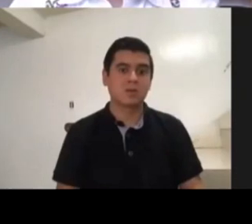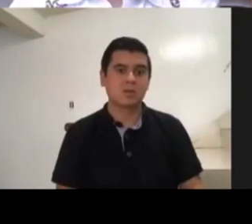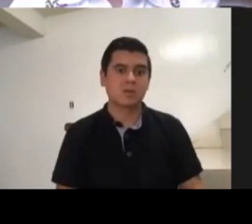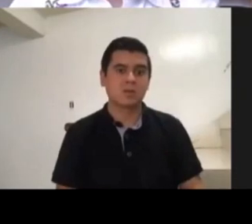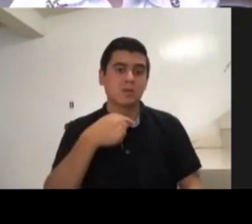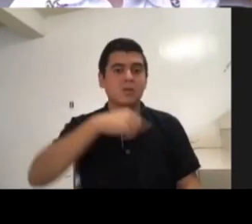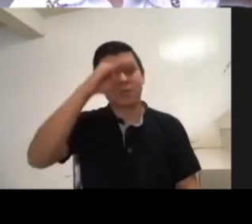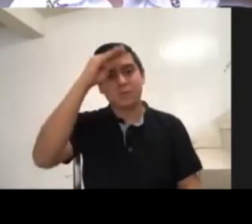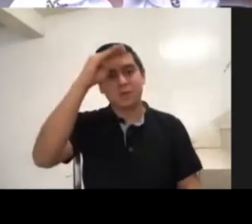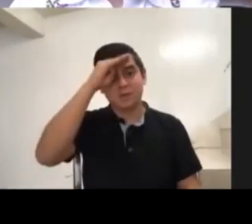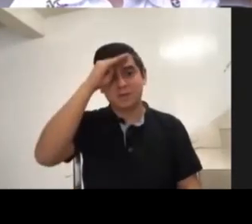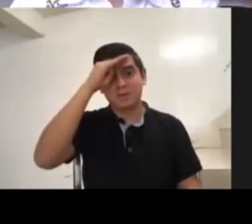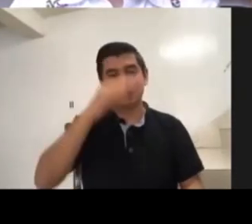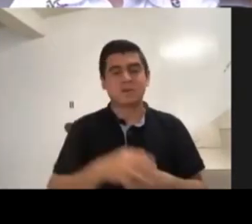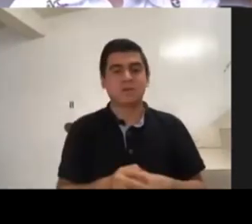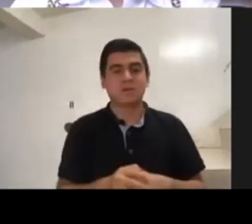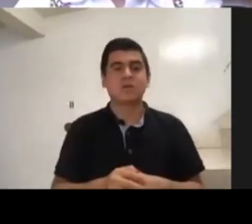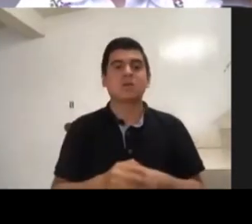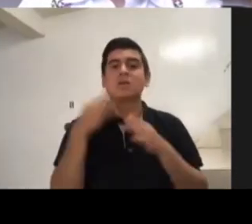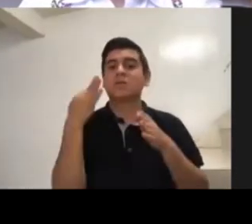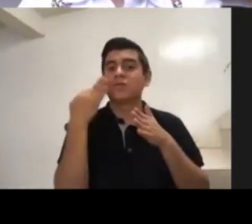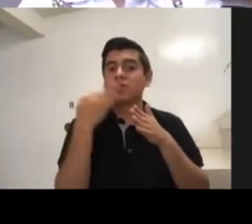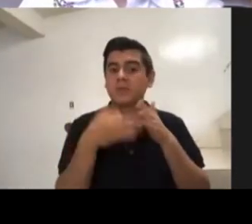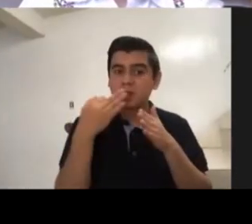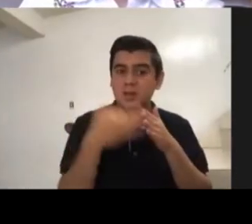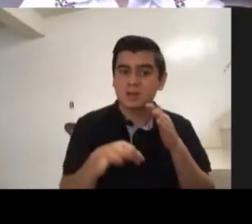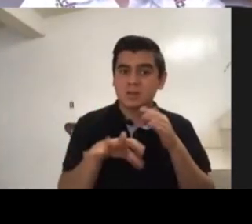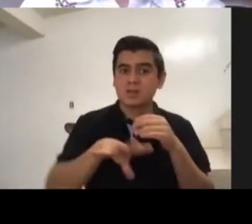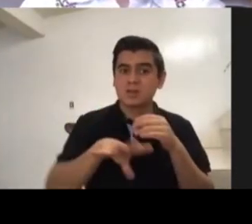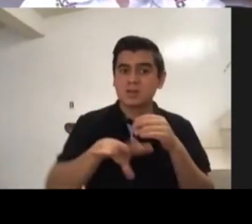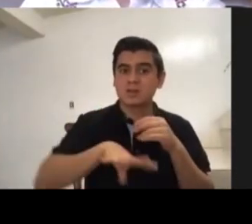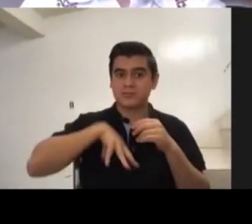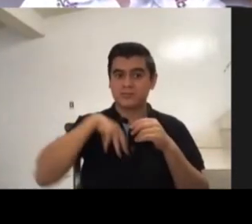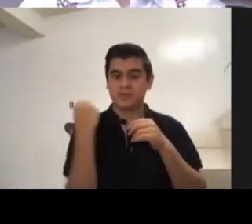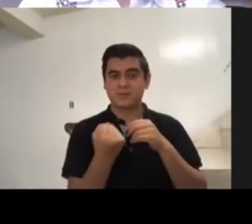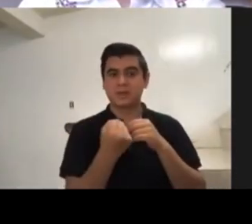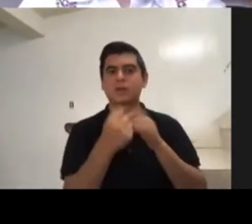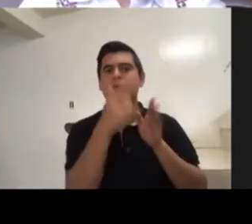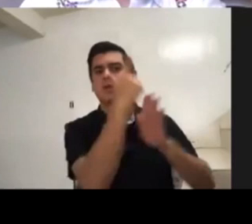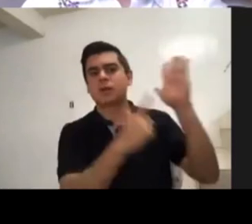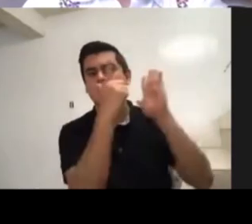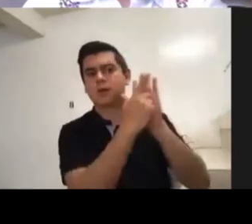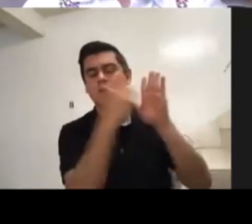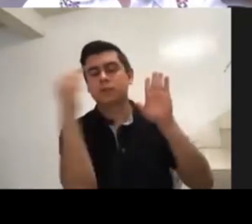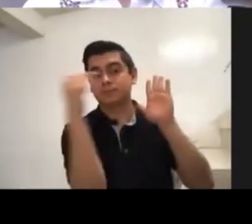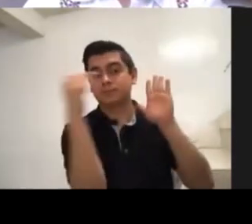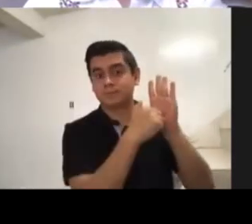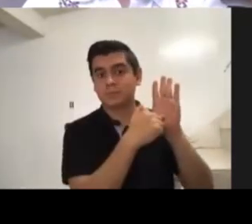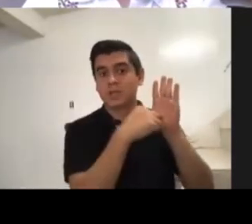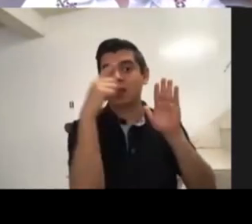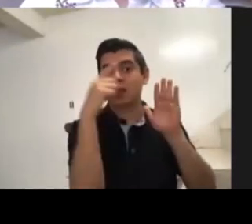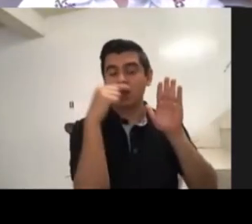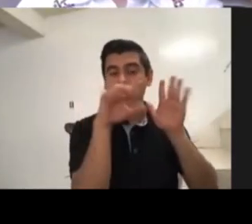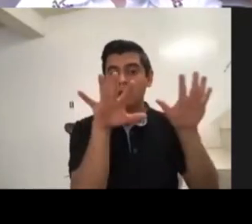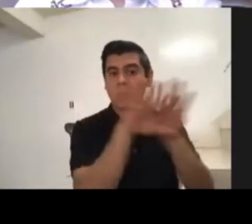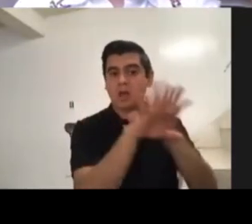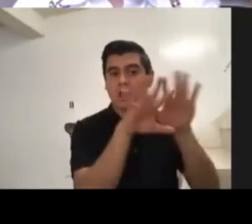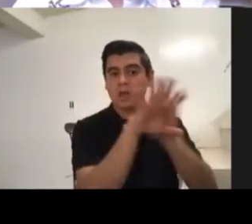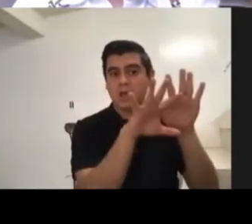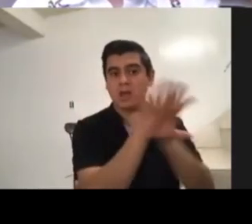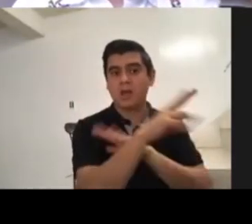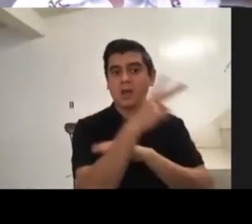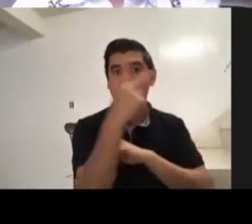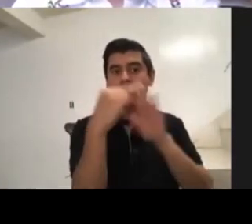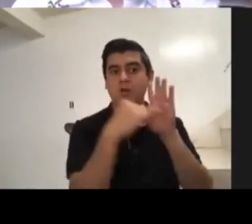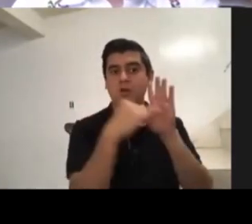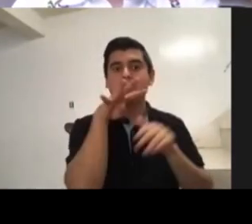improrrogable circunstancia, se hace la reforma del 2019 con muy buenas noticias. Se acentúa